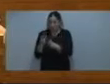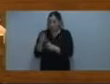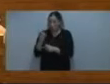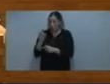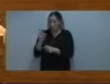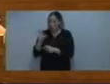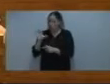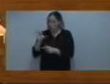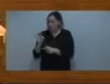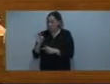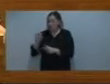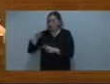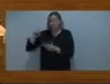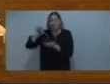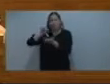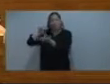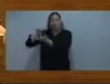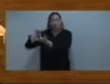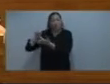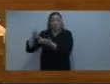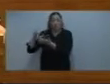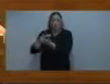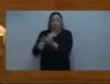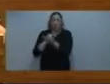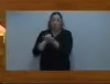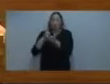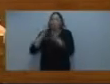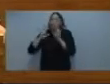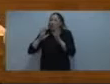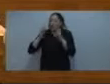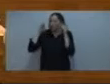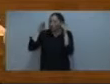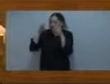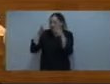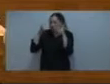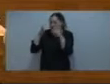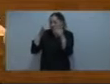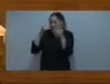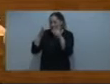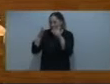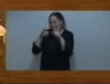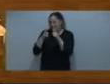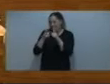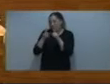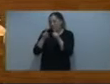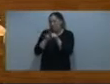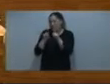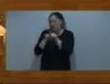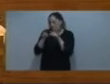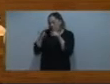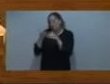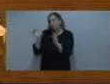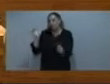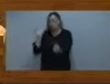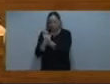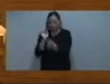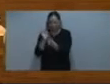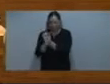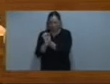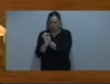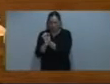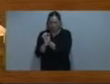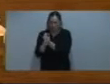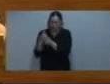centros penitenciarios que se apartaba de la recomendación que se refería a la UTE de Villabona, a vida cuenta de la